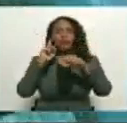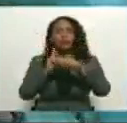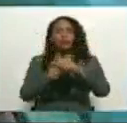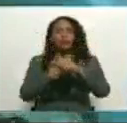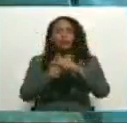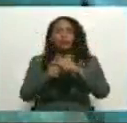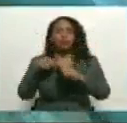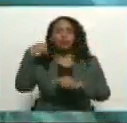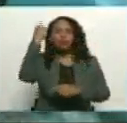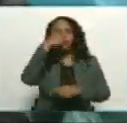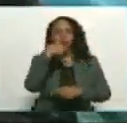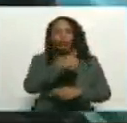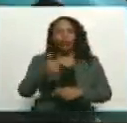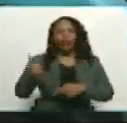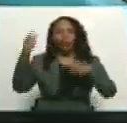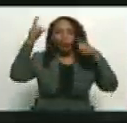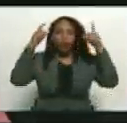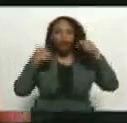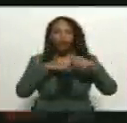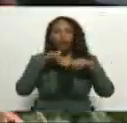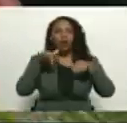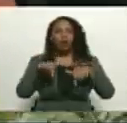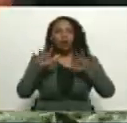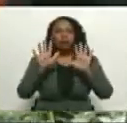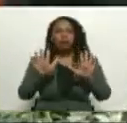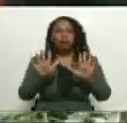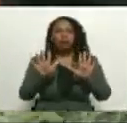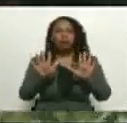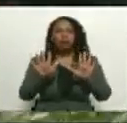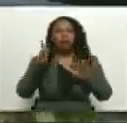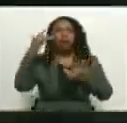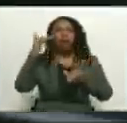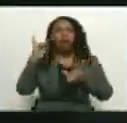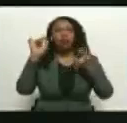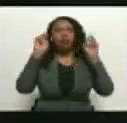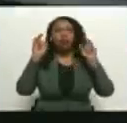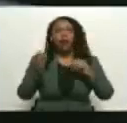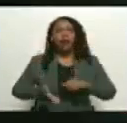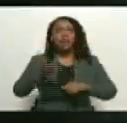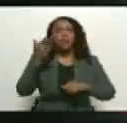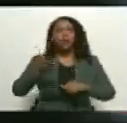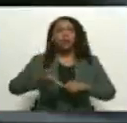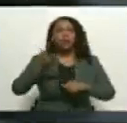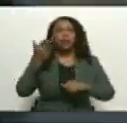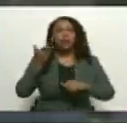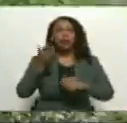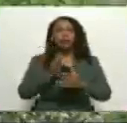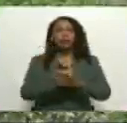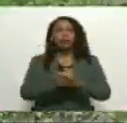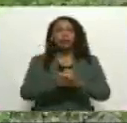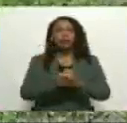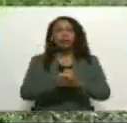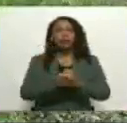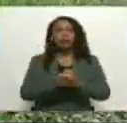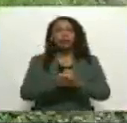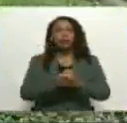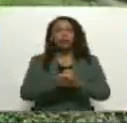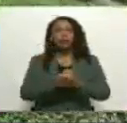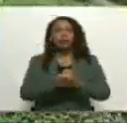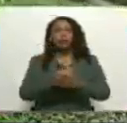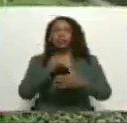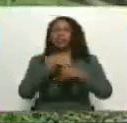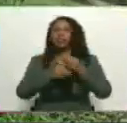rostro, porque cada oso es como nosotros, tiene una particularidad en el rostro, en la mancha, que lo